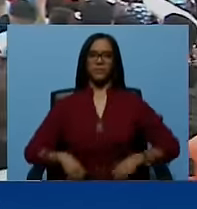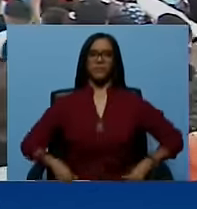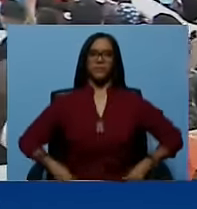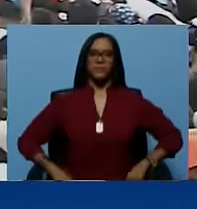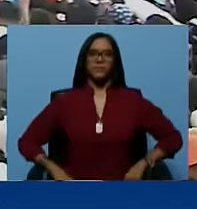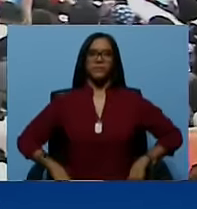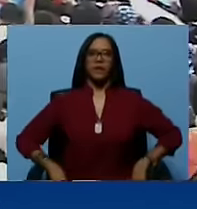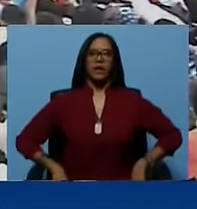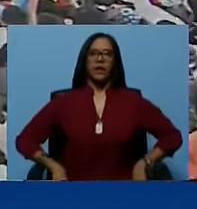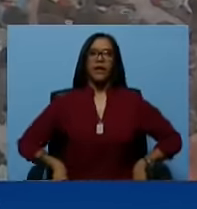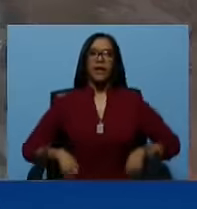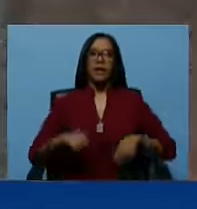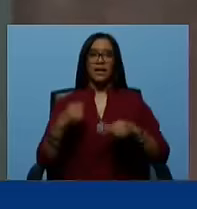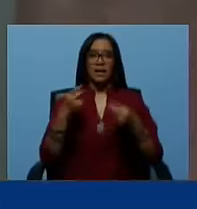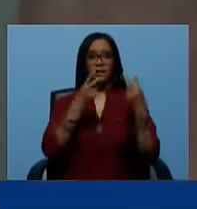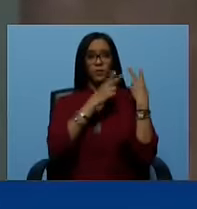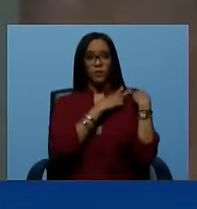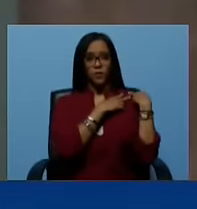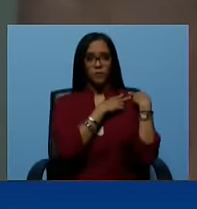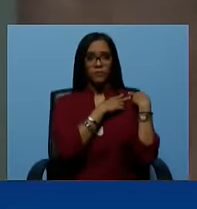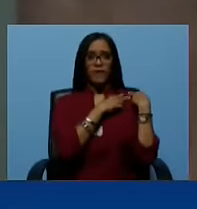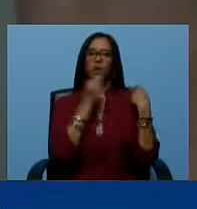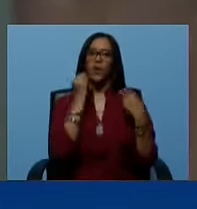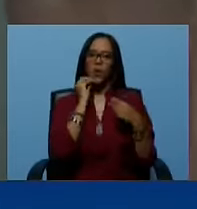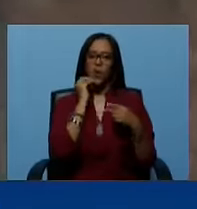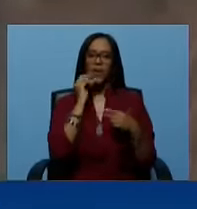a la generación de oro